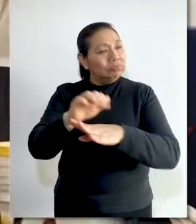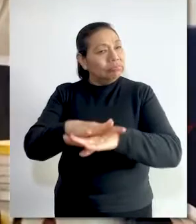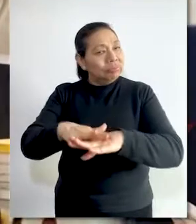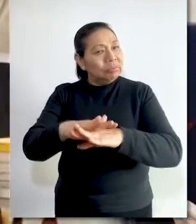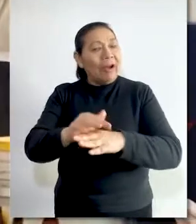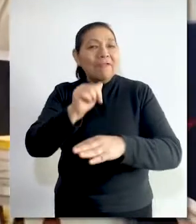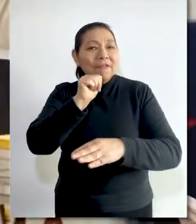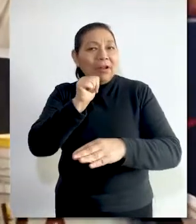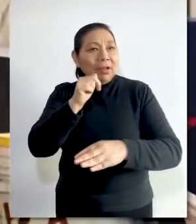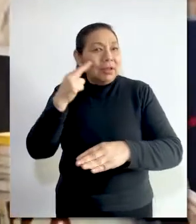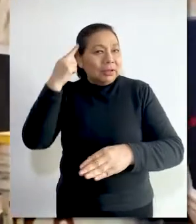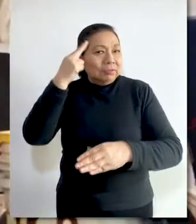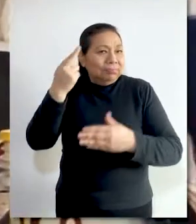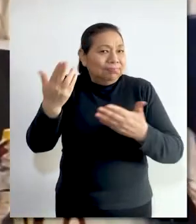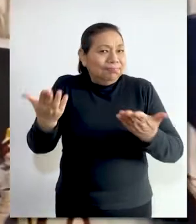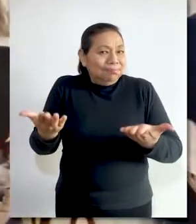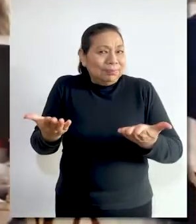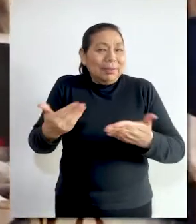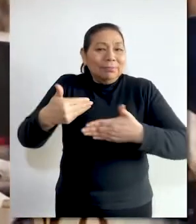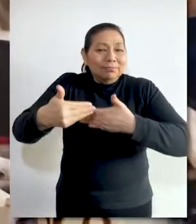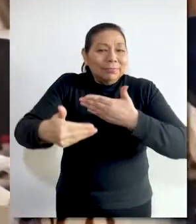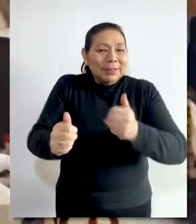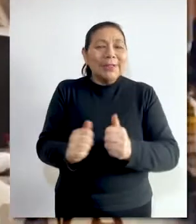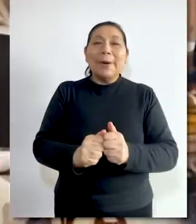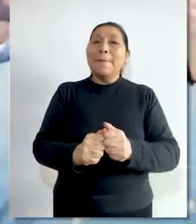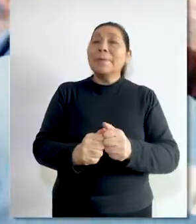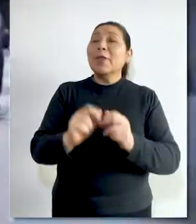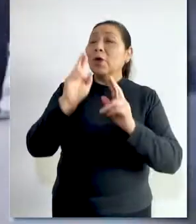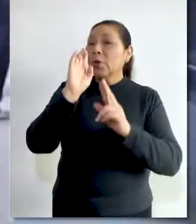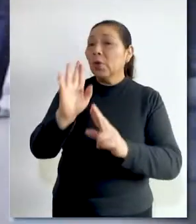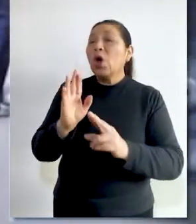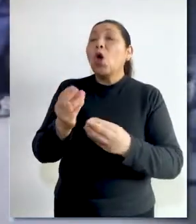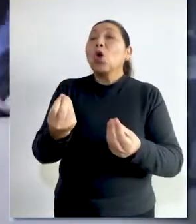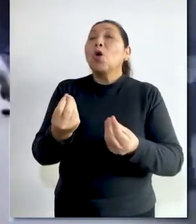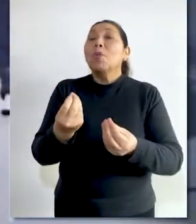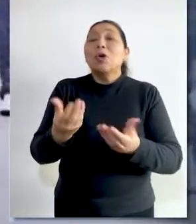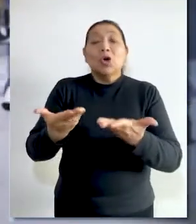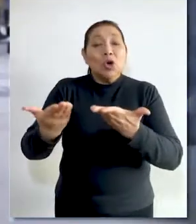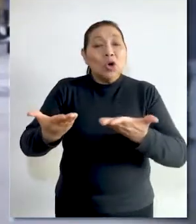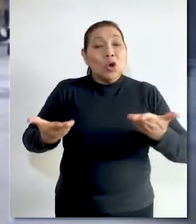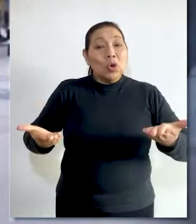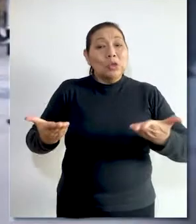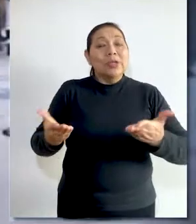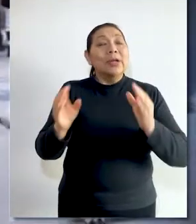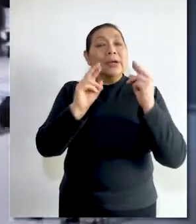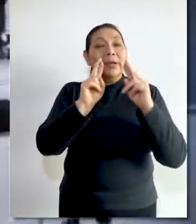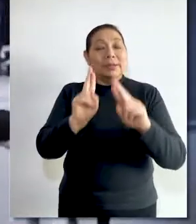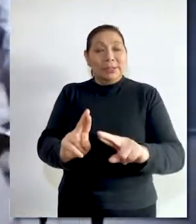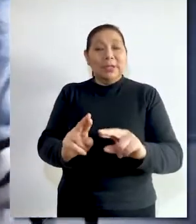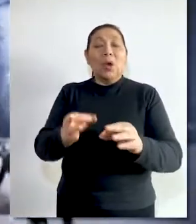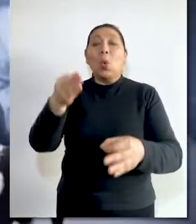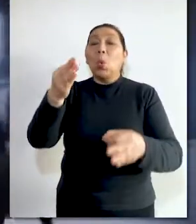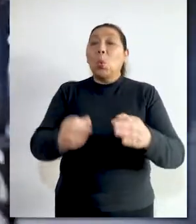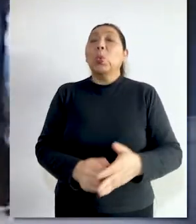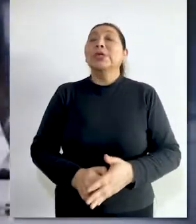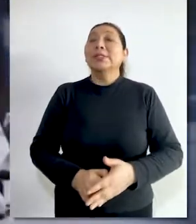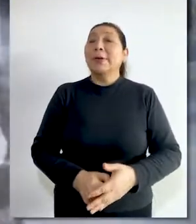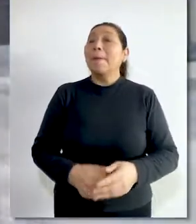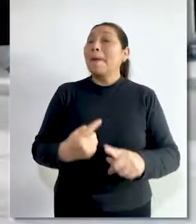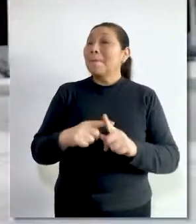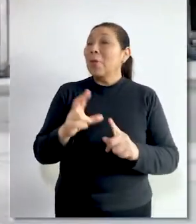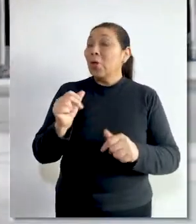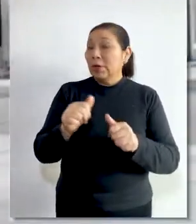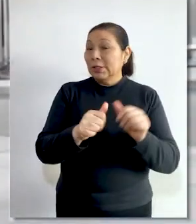no ser objeto de tratamiento carente de razonabilidad y proporcionalidad respecto a la forma y condiciones en que cumplen la pena